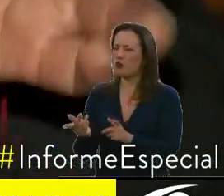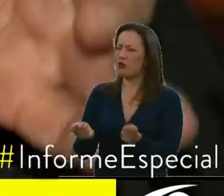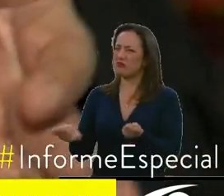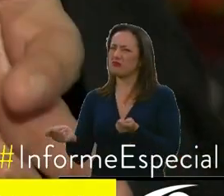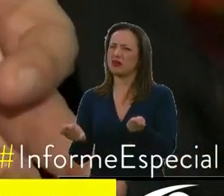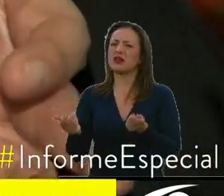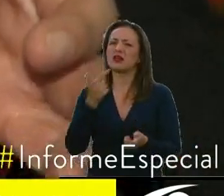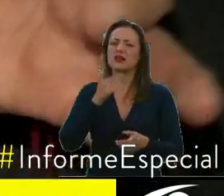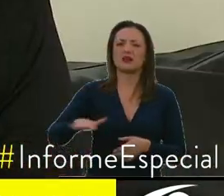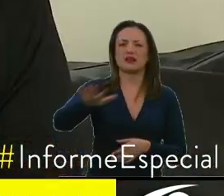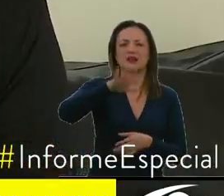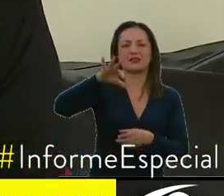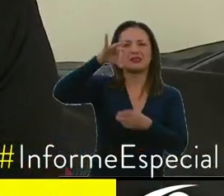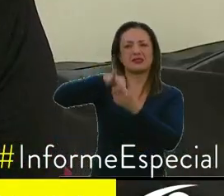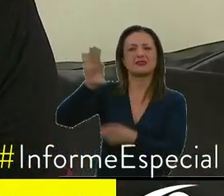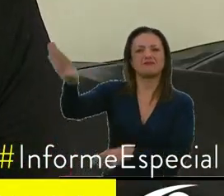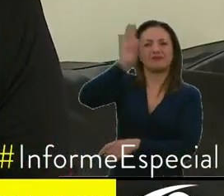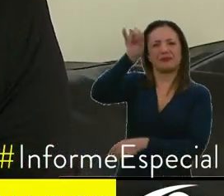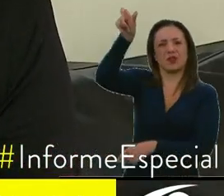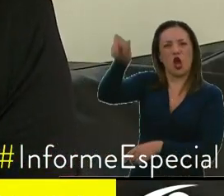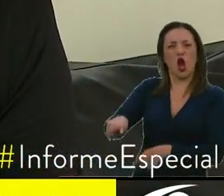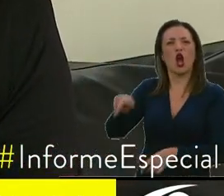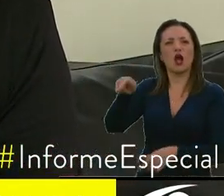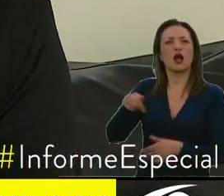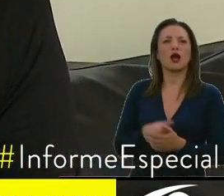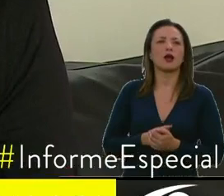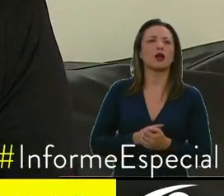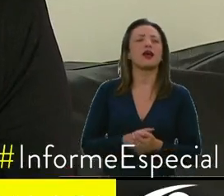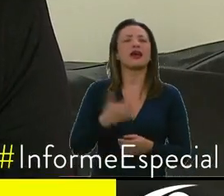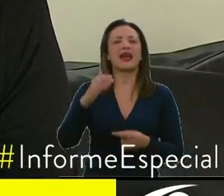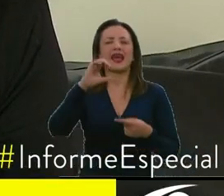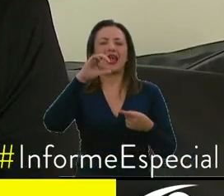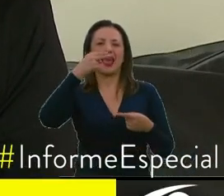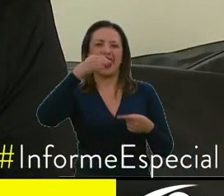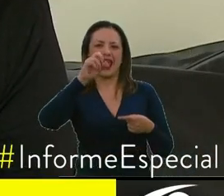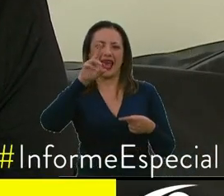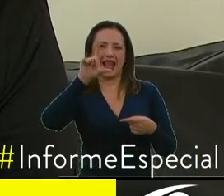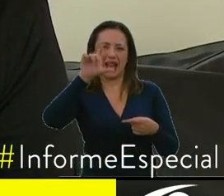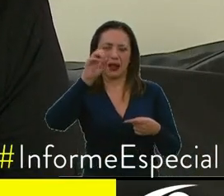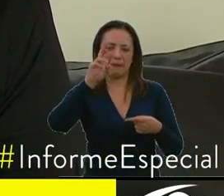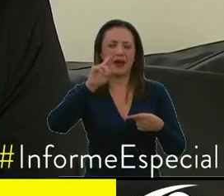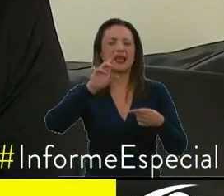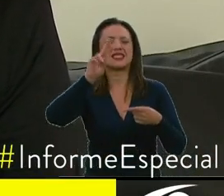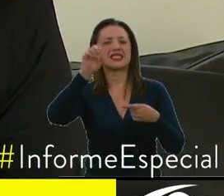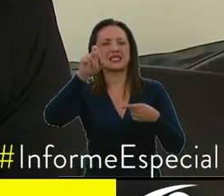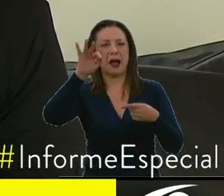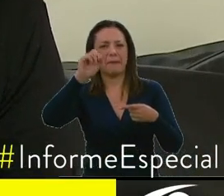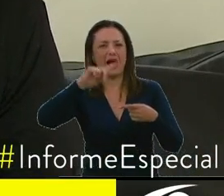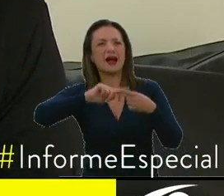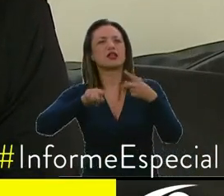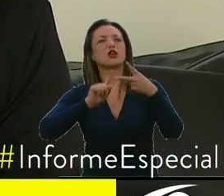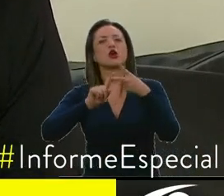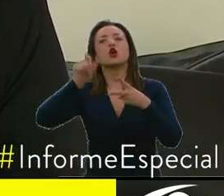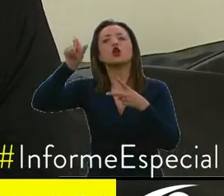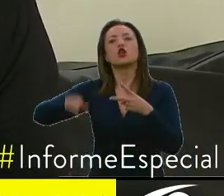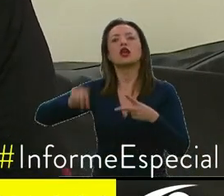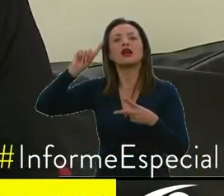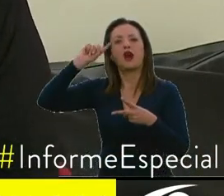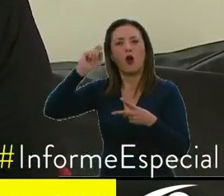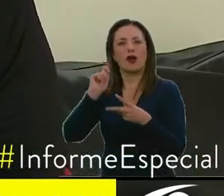de Sahuarhuico. Estamos hablando del caso de Gilbert Zapata, de Ernesto Barr, estamos hablando del Cabildo